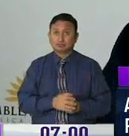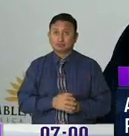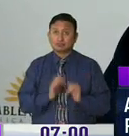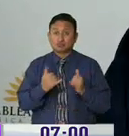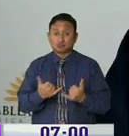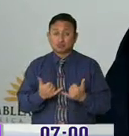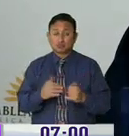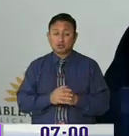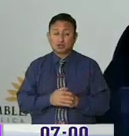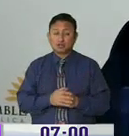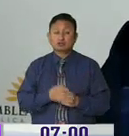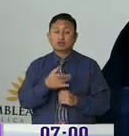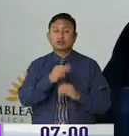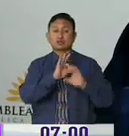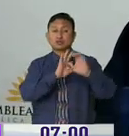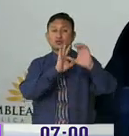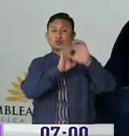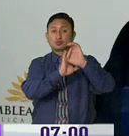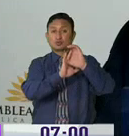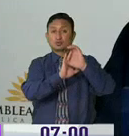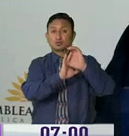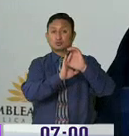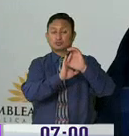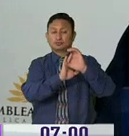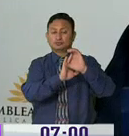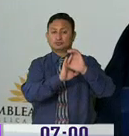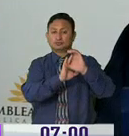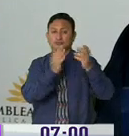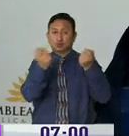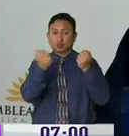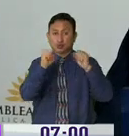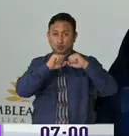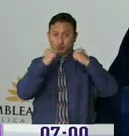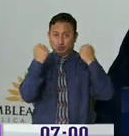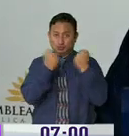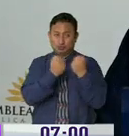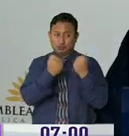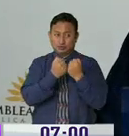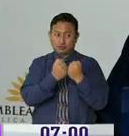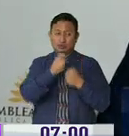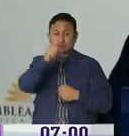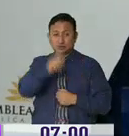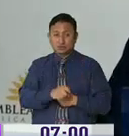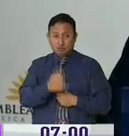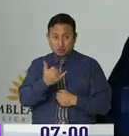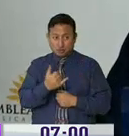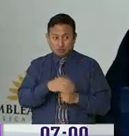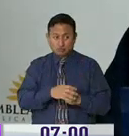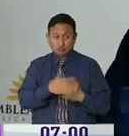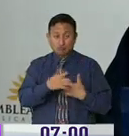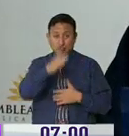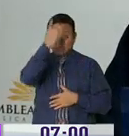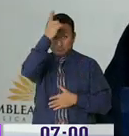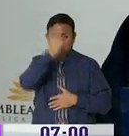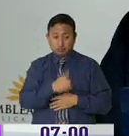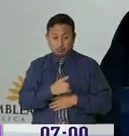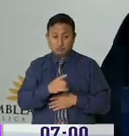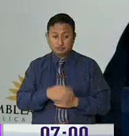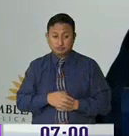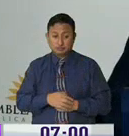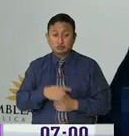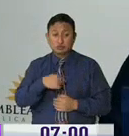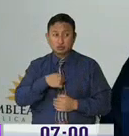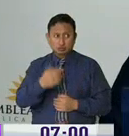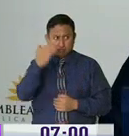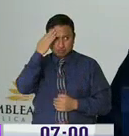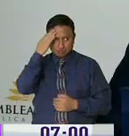Participación Ciudadana y Control Social tiene que tomar la decisión, y ya tengo entendido que ha iniciado ya